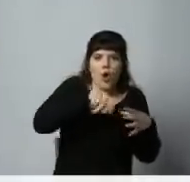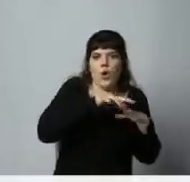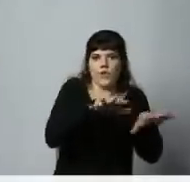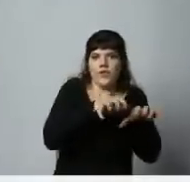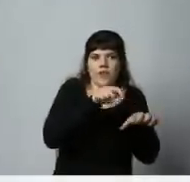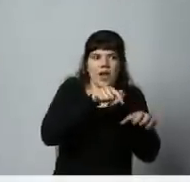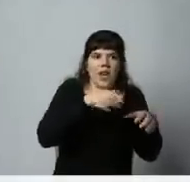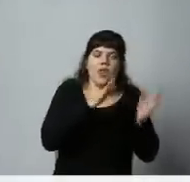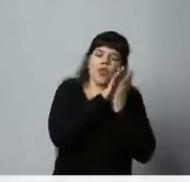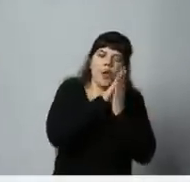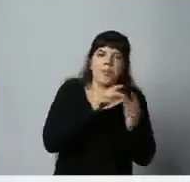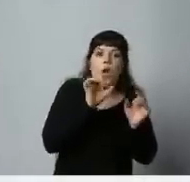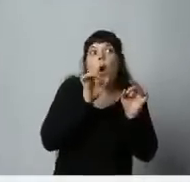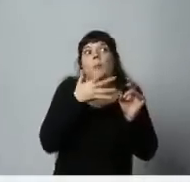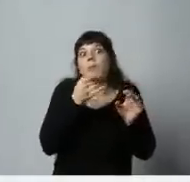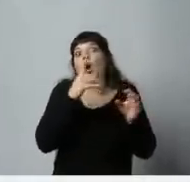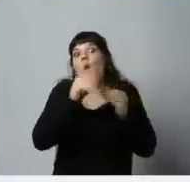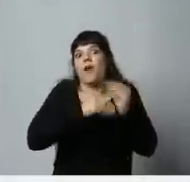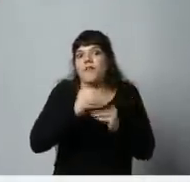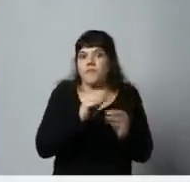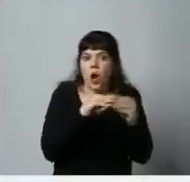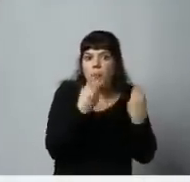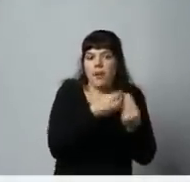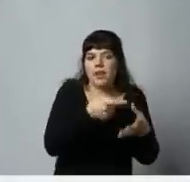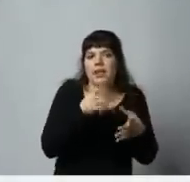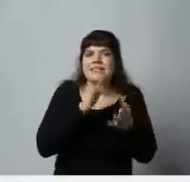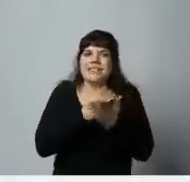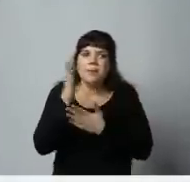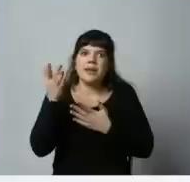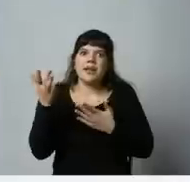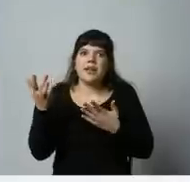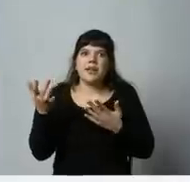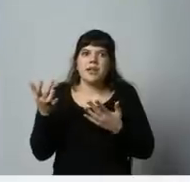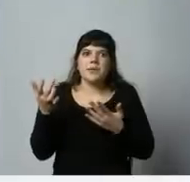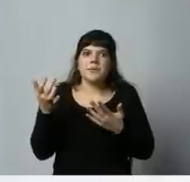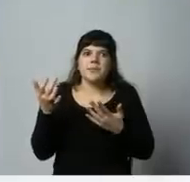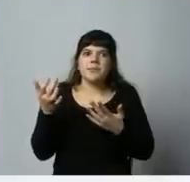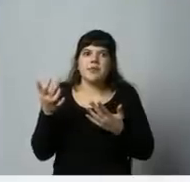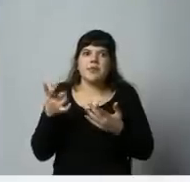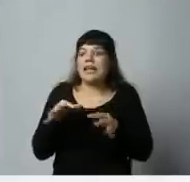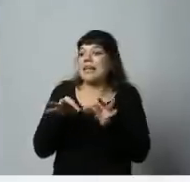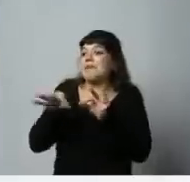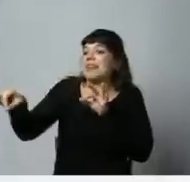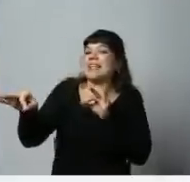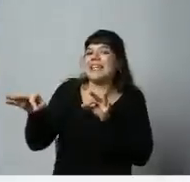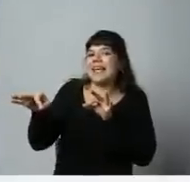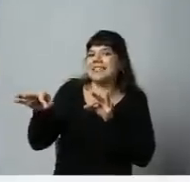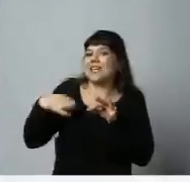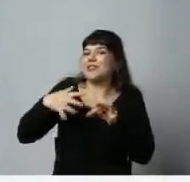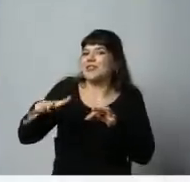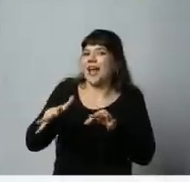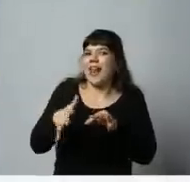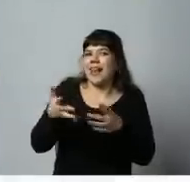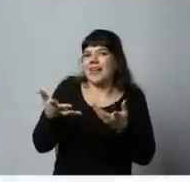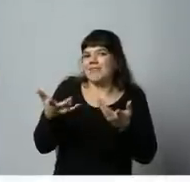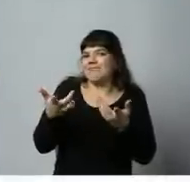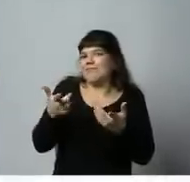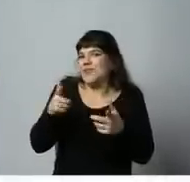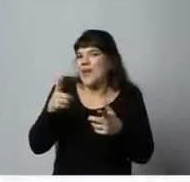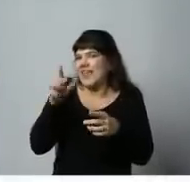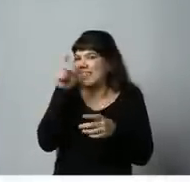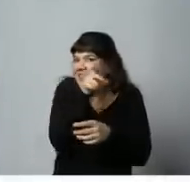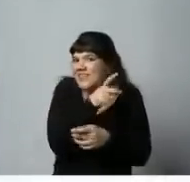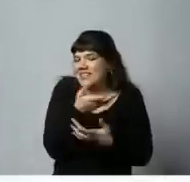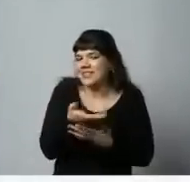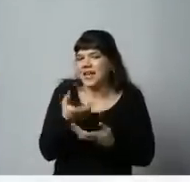incluso cuando es un solo núcleo familiar Pero hay como cierto la distancia social digamos que que haí dentro sería muy